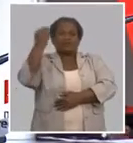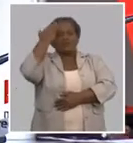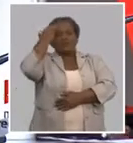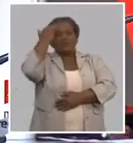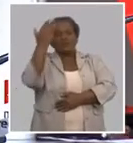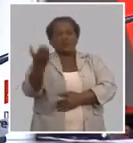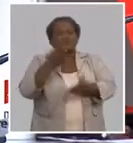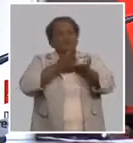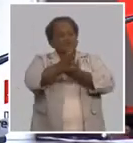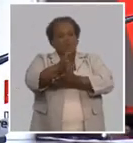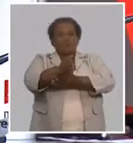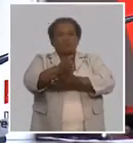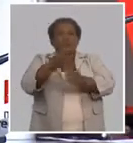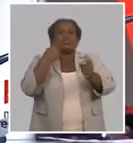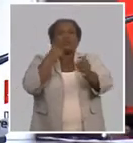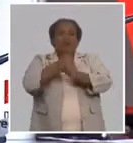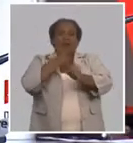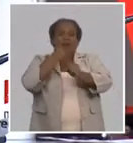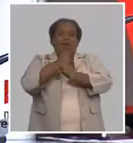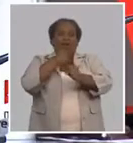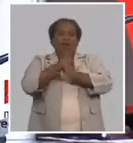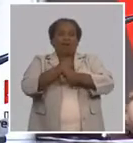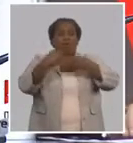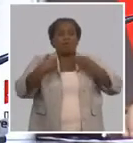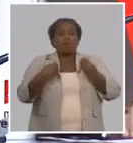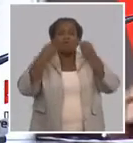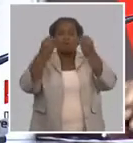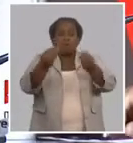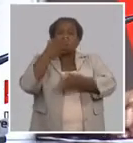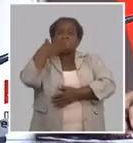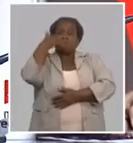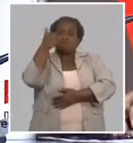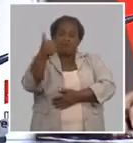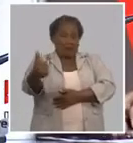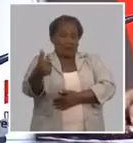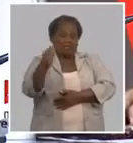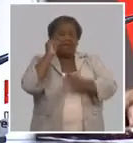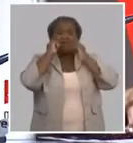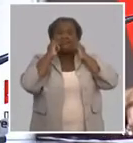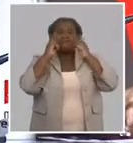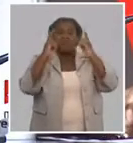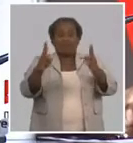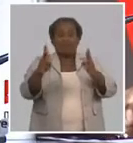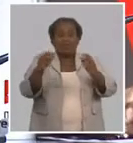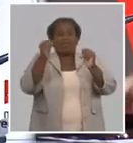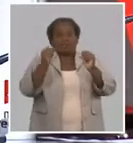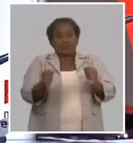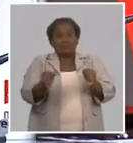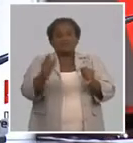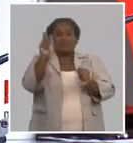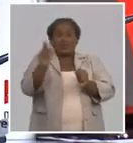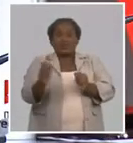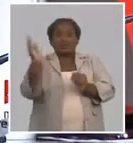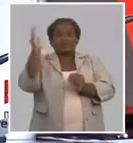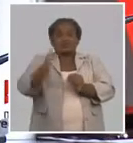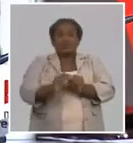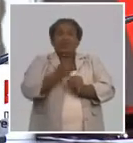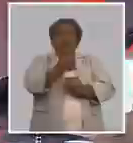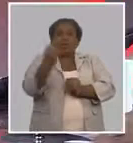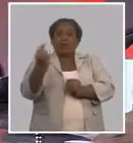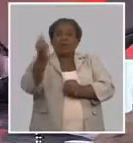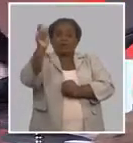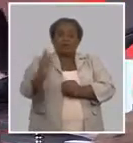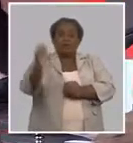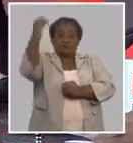seguiremos trabajando por proporcionar la mejor calidad de vida y estancia a cada uno de nuestros pasajeros